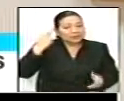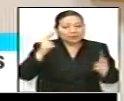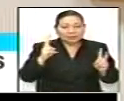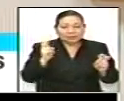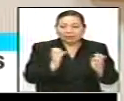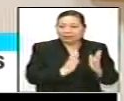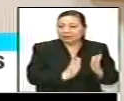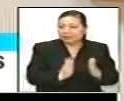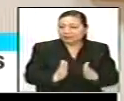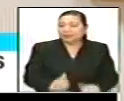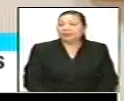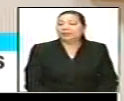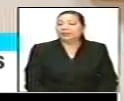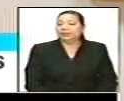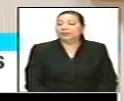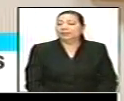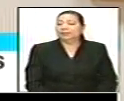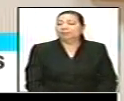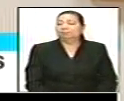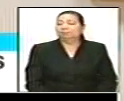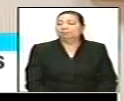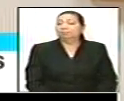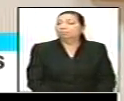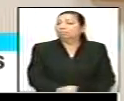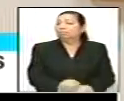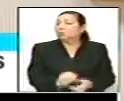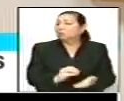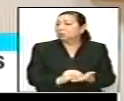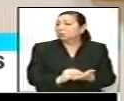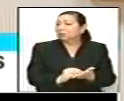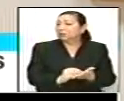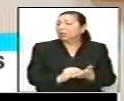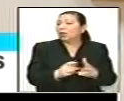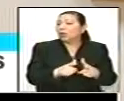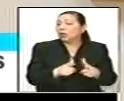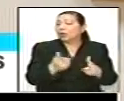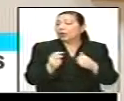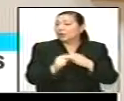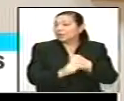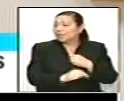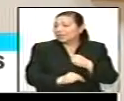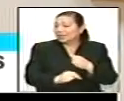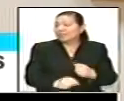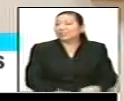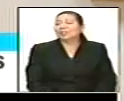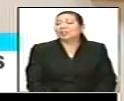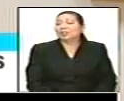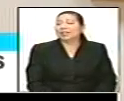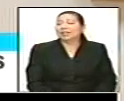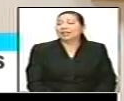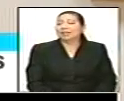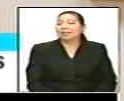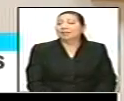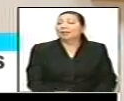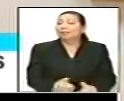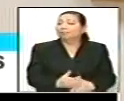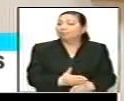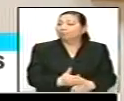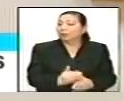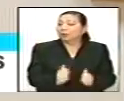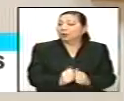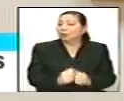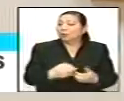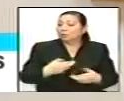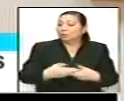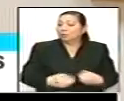de la organización y tomar relevancia desde lo local hacia lo nacional, nos decía Alejandro. La participación como